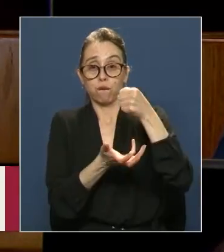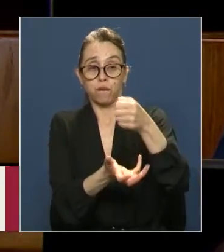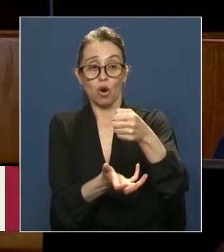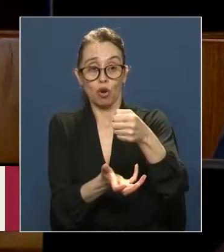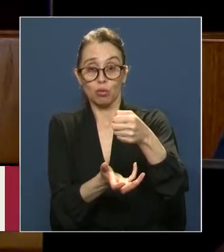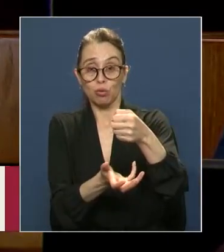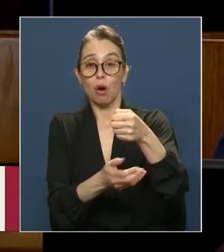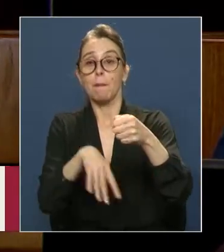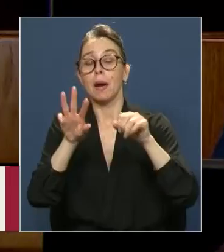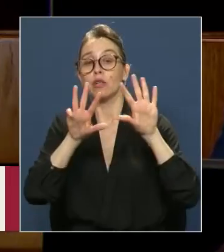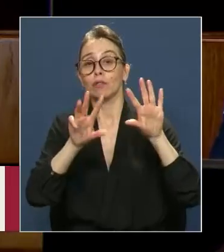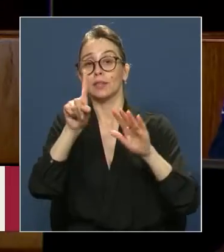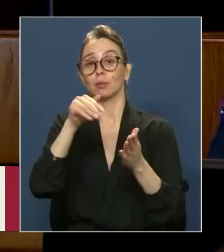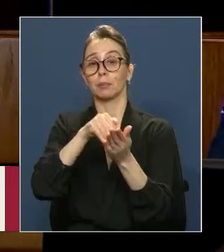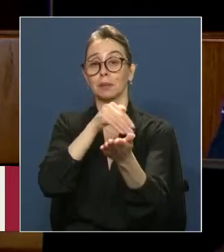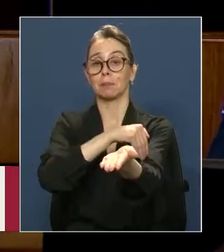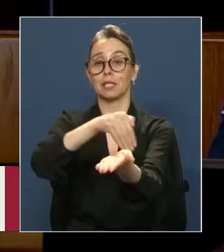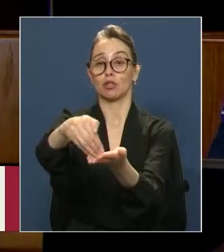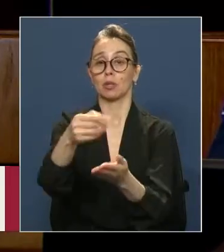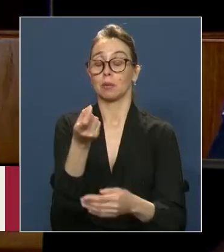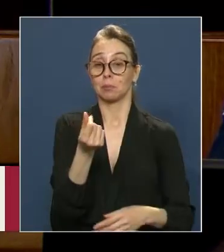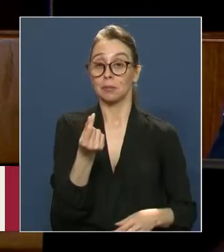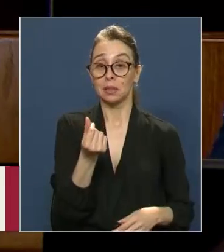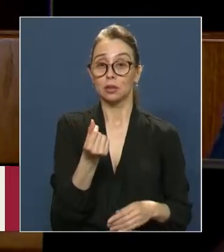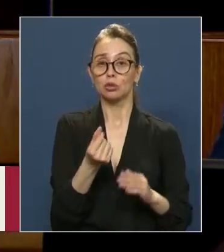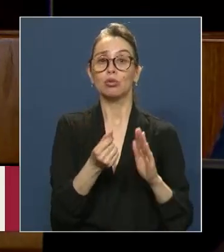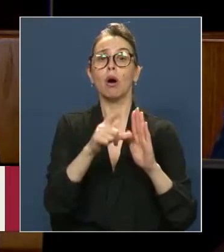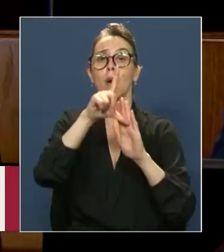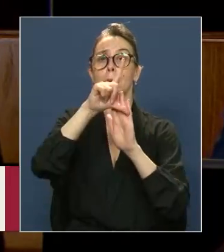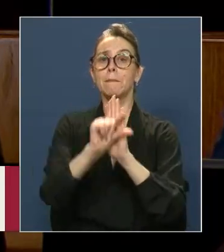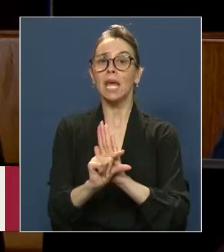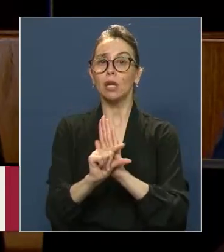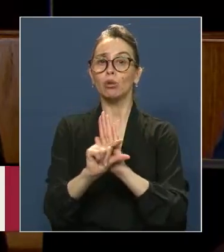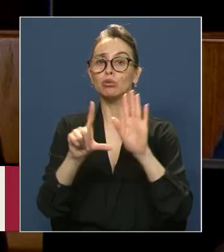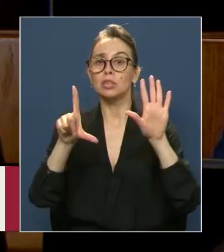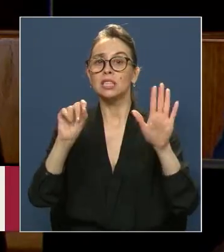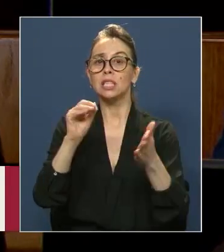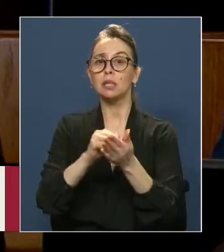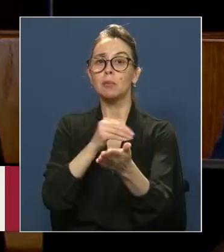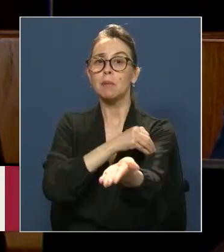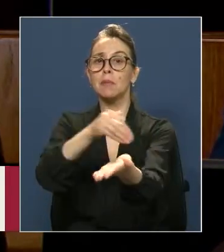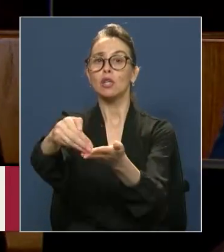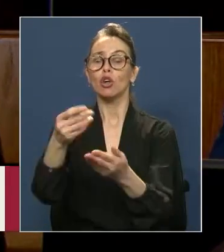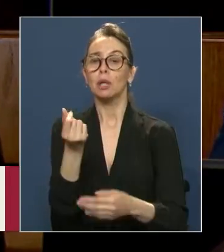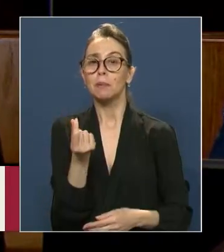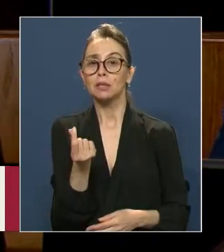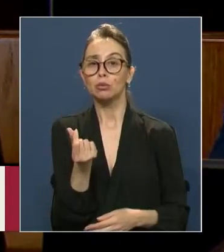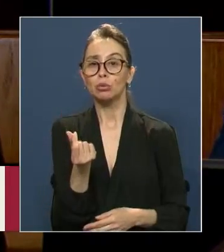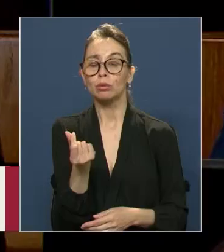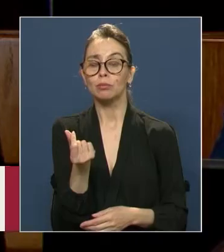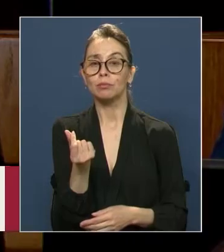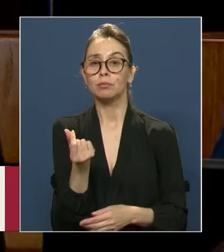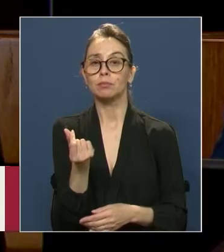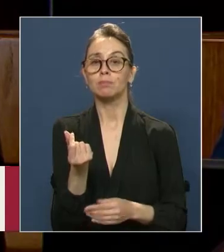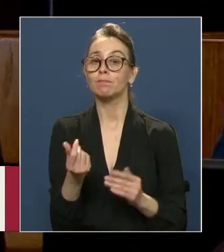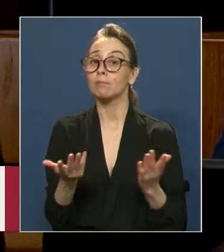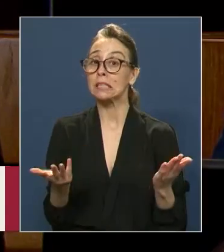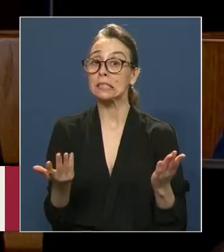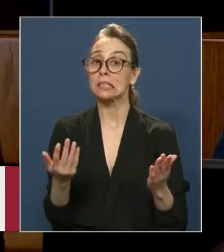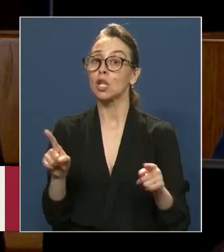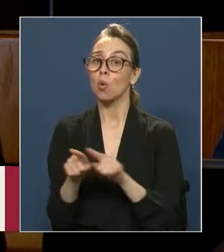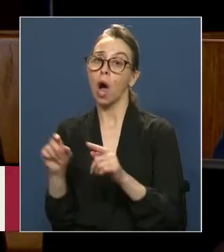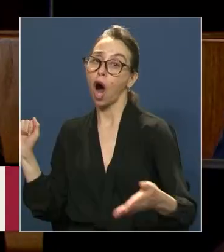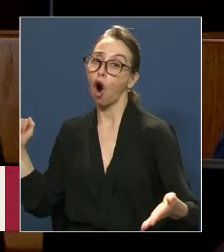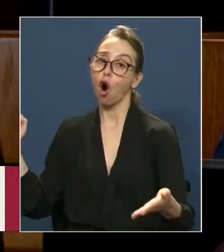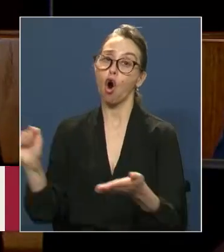la provisión que estaba dotada de más de 91 mil millones de pesos se reduce a 70 mil millones de pesos. Esto es un duro